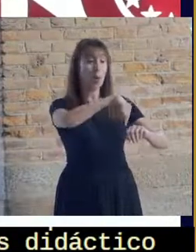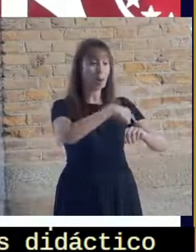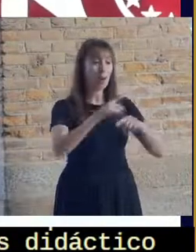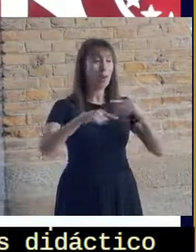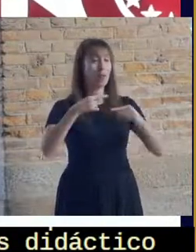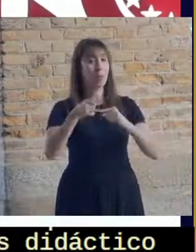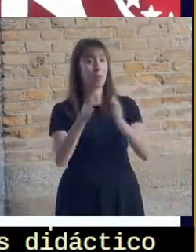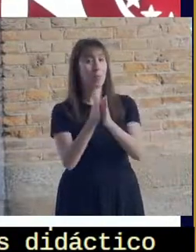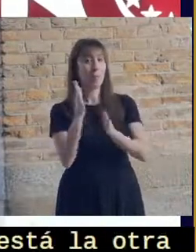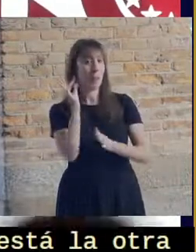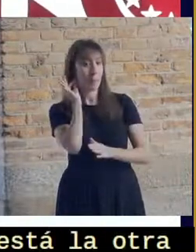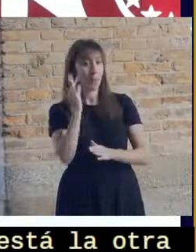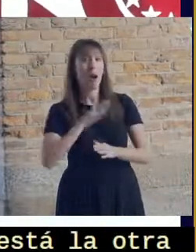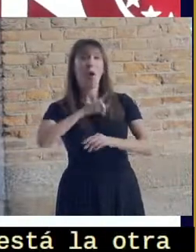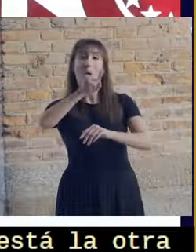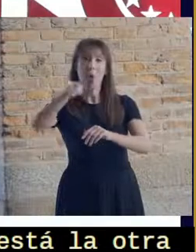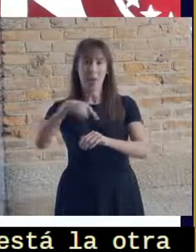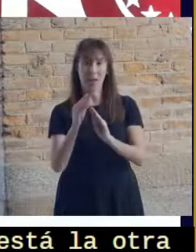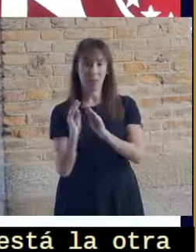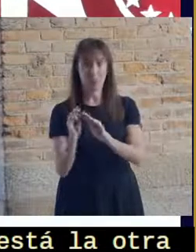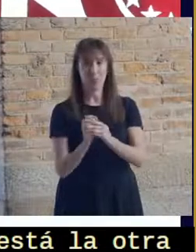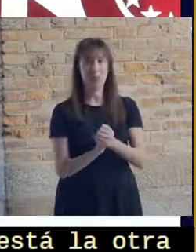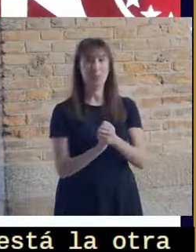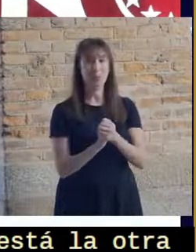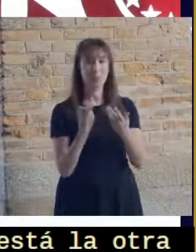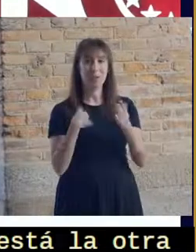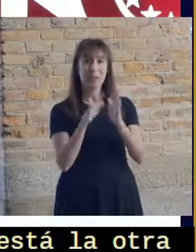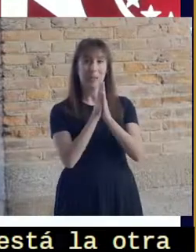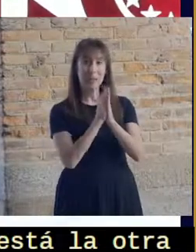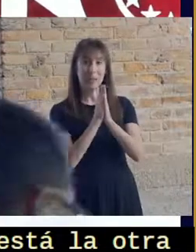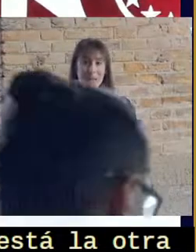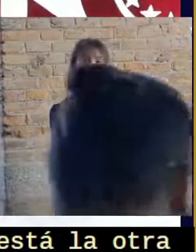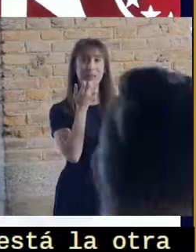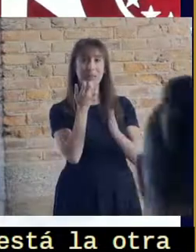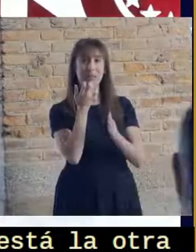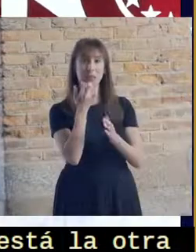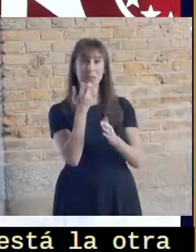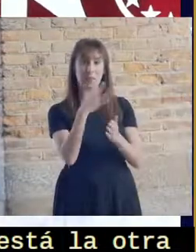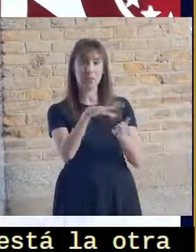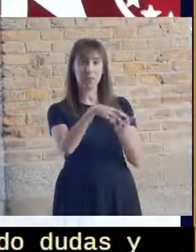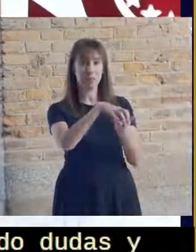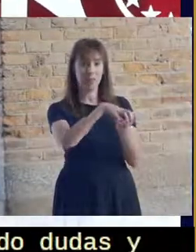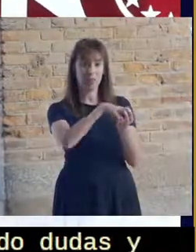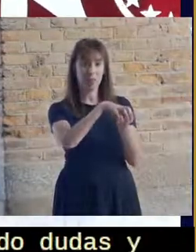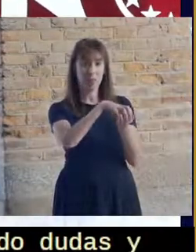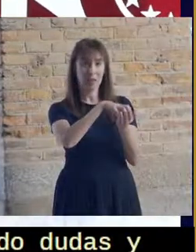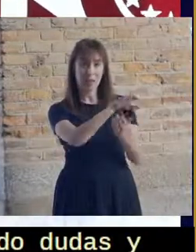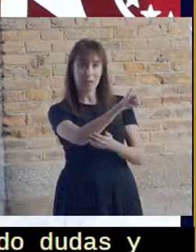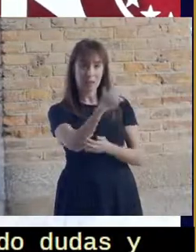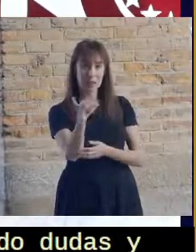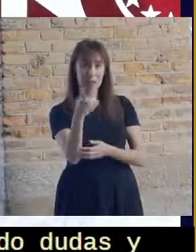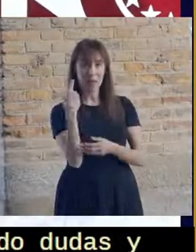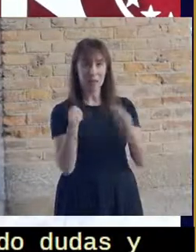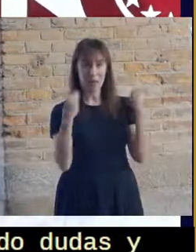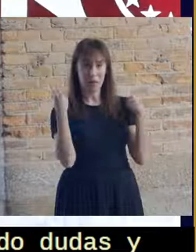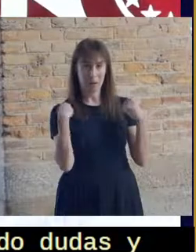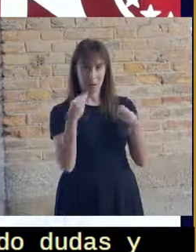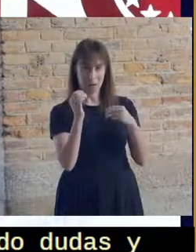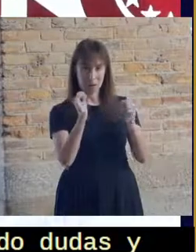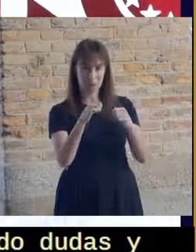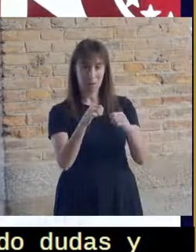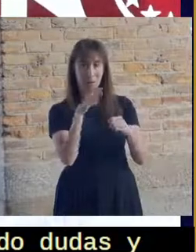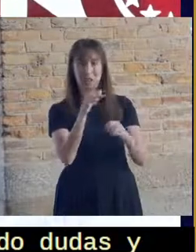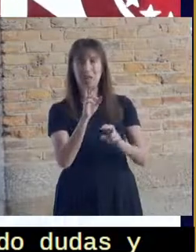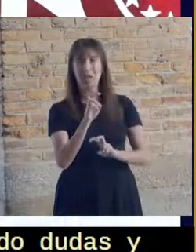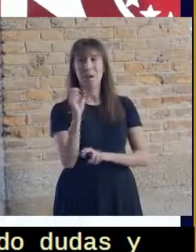compañera estará otra hora vale os pediría por favor que si vais teniendo dudas y tal me las vayáis preguntando que no sea esto